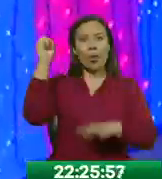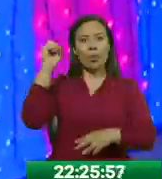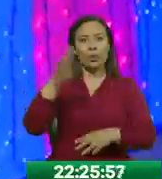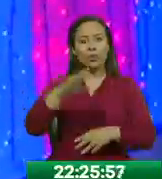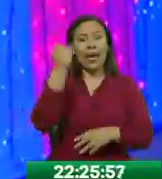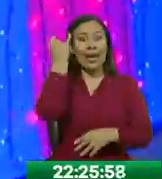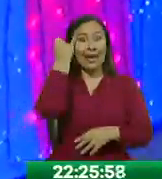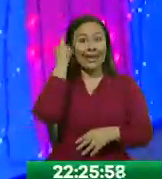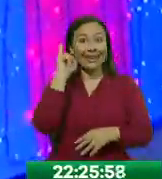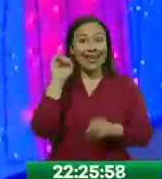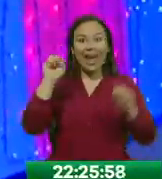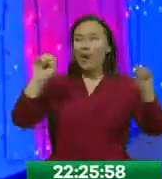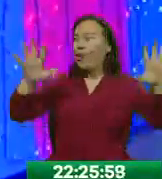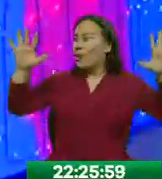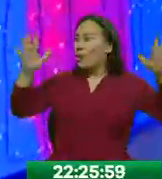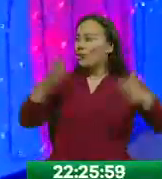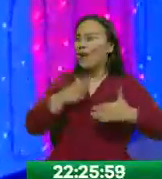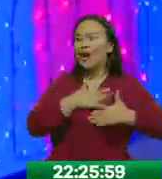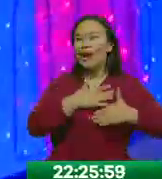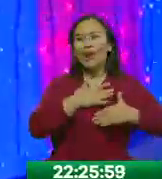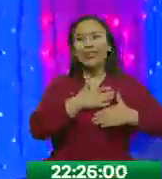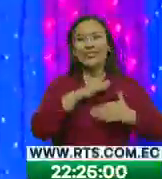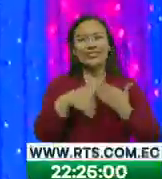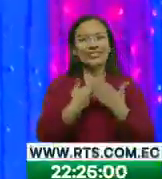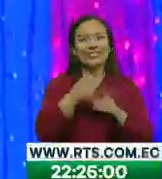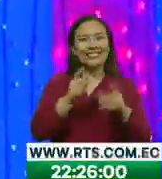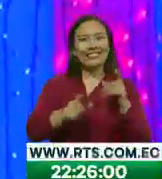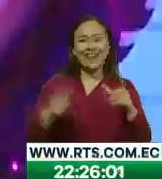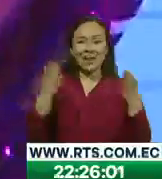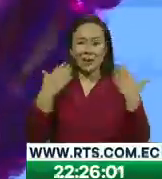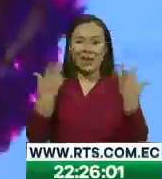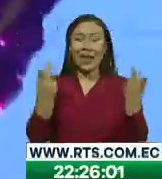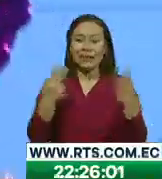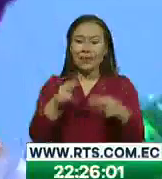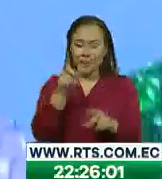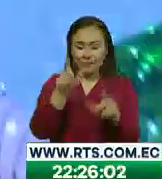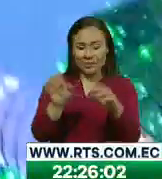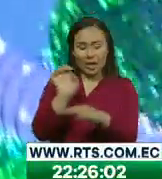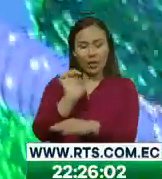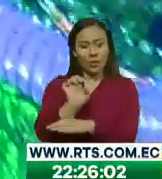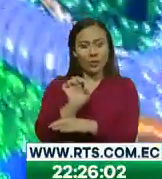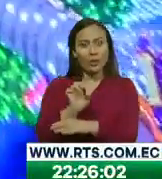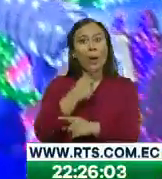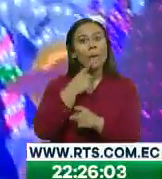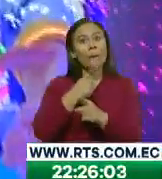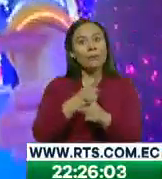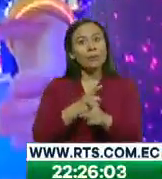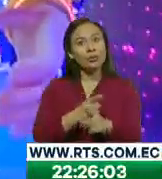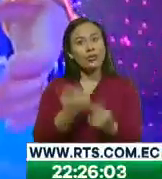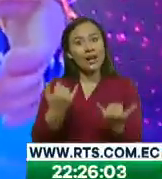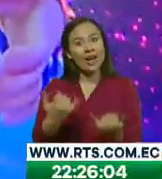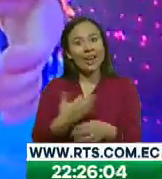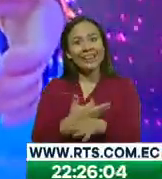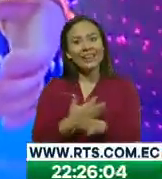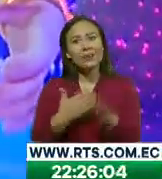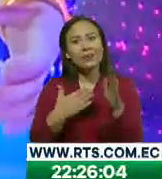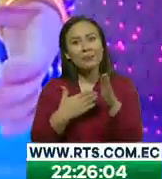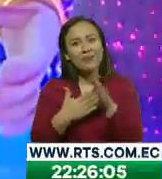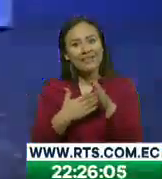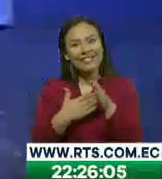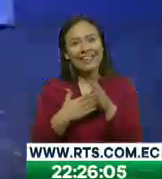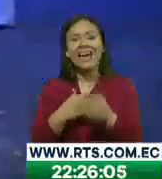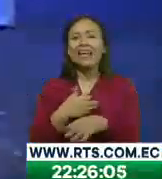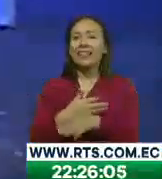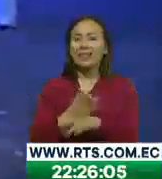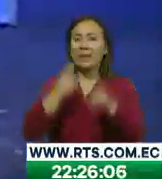la idea es iluminar a los corazones de los guayaquileños y también de los ecuatorianos. Por eso es tiempo de paz, es tiempo